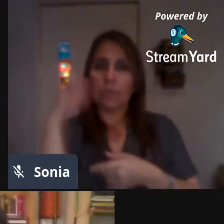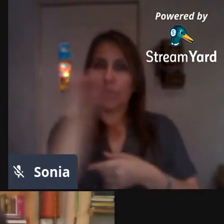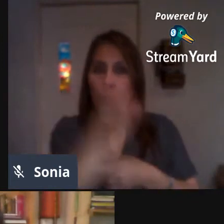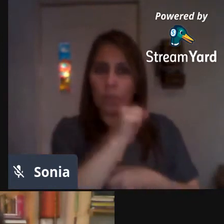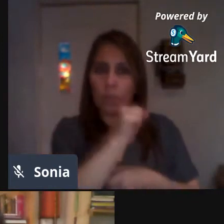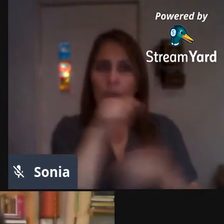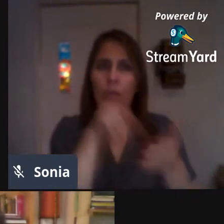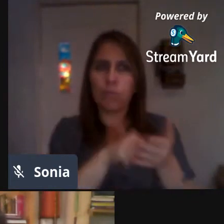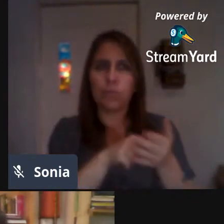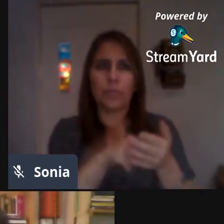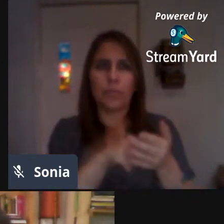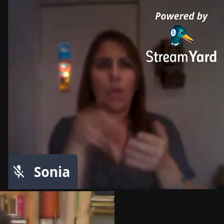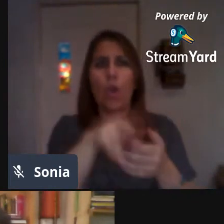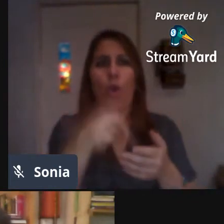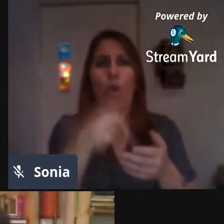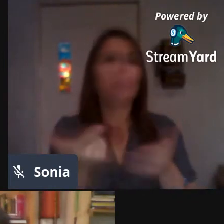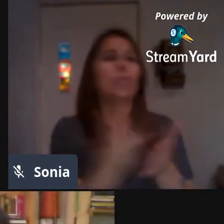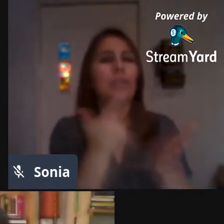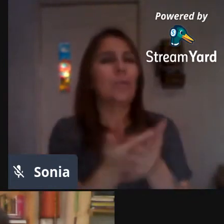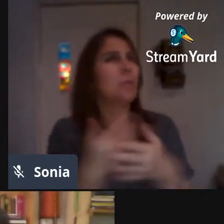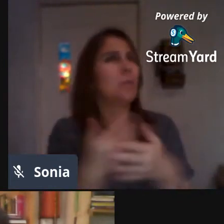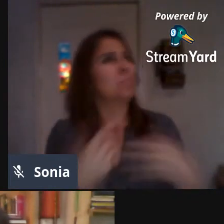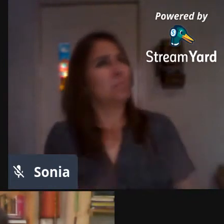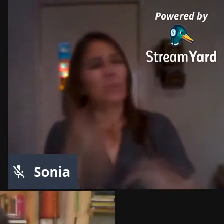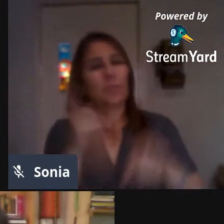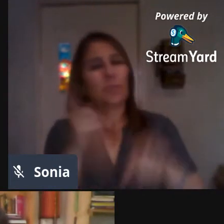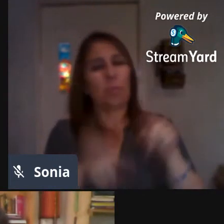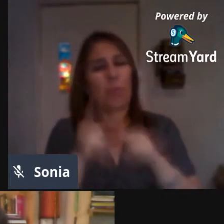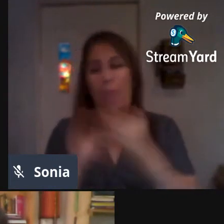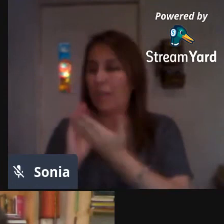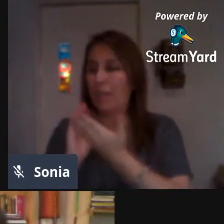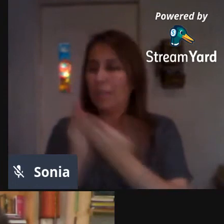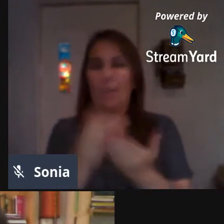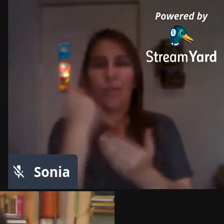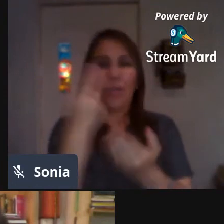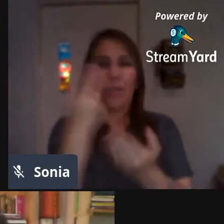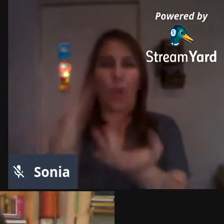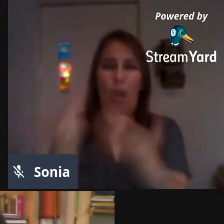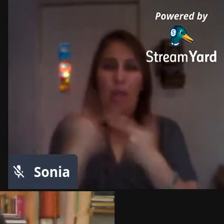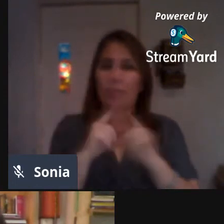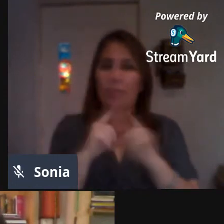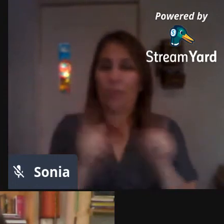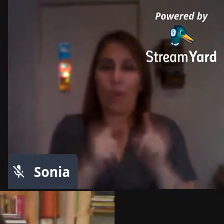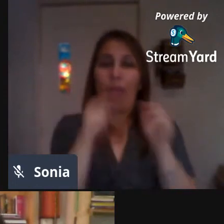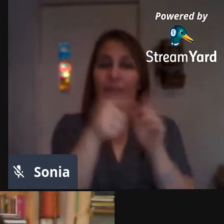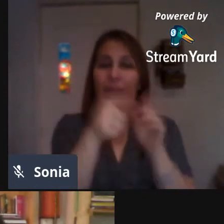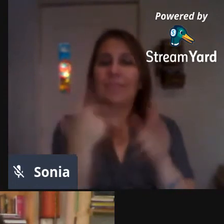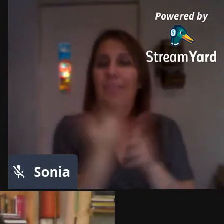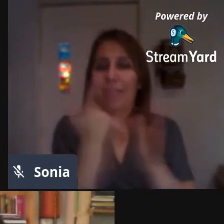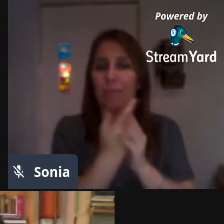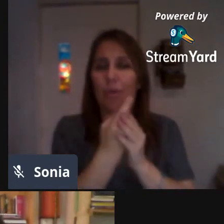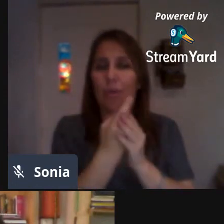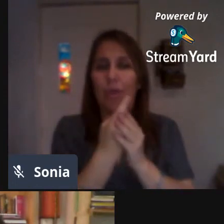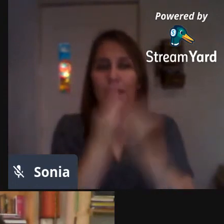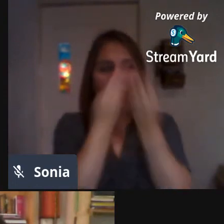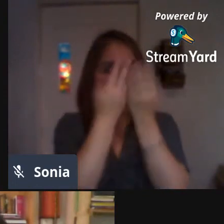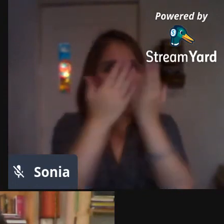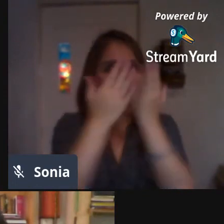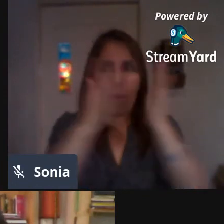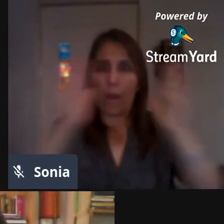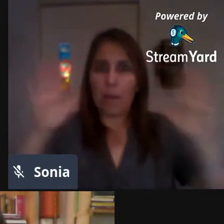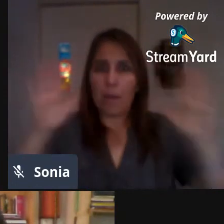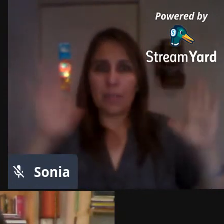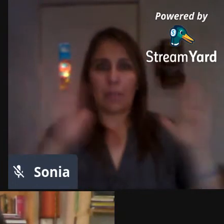textos solo la crónica o solo la literatura no lo permiten porque es mía yo 30 perdóname que yo te